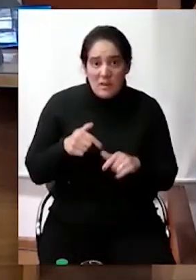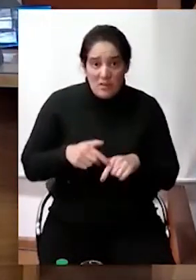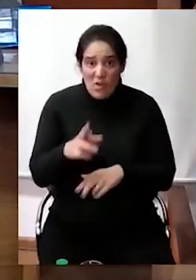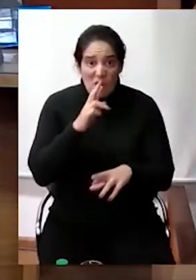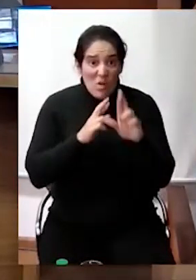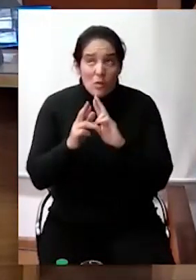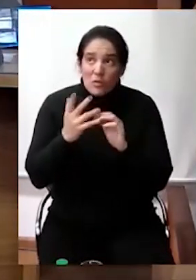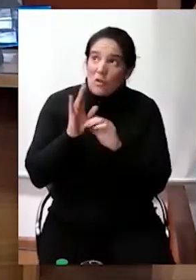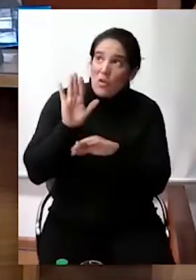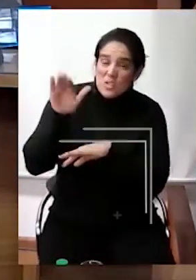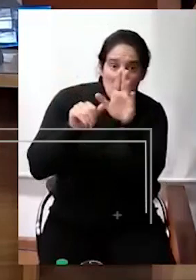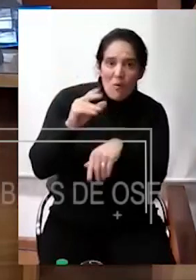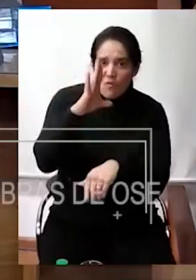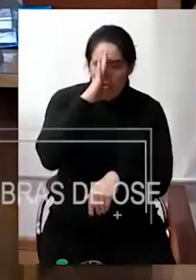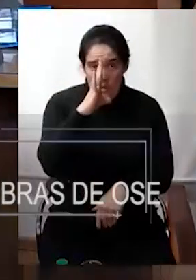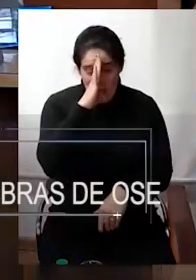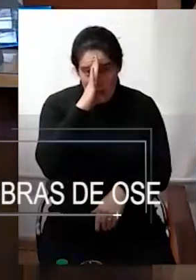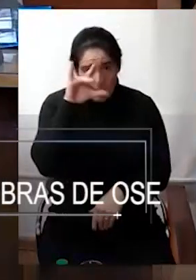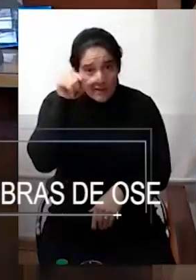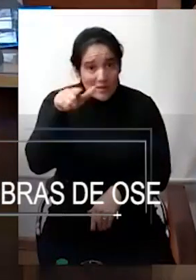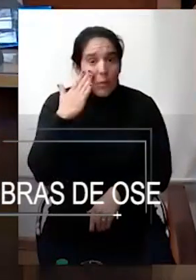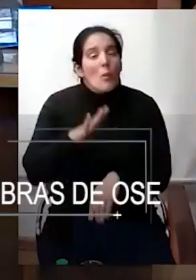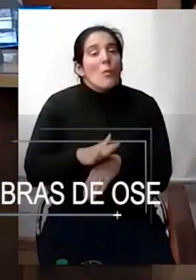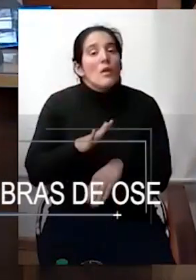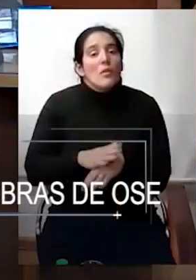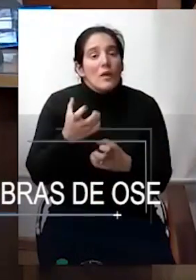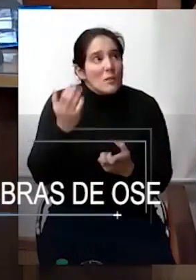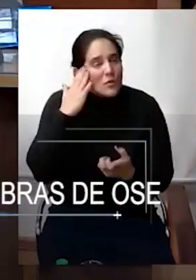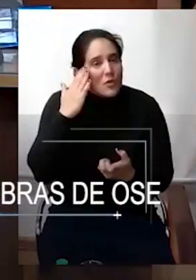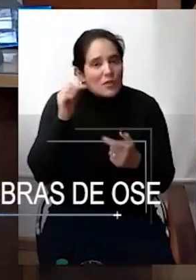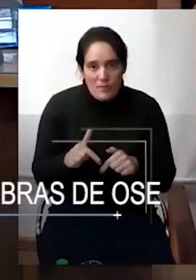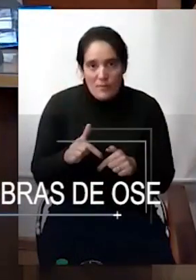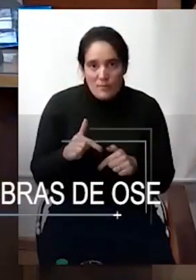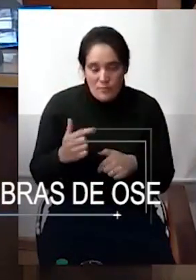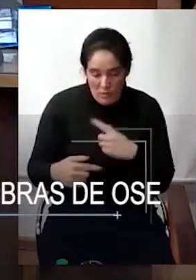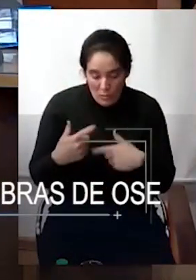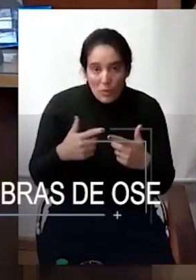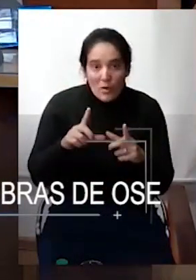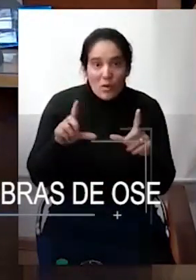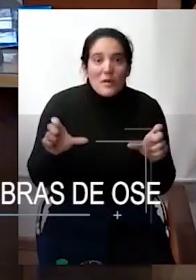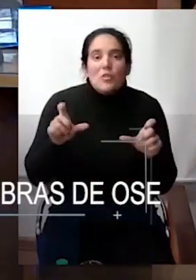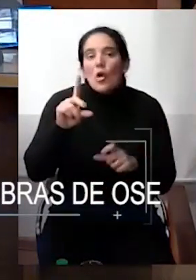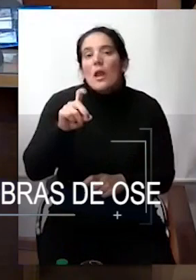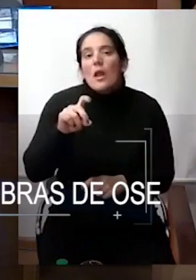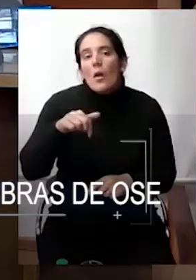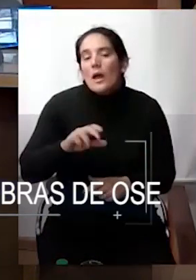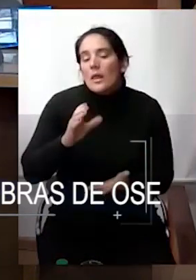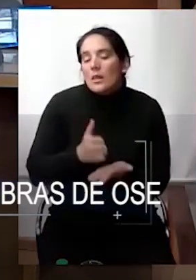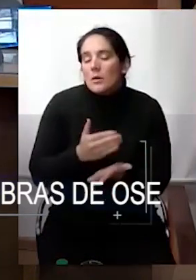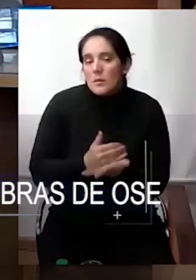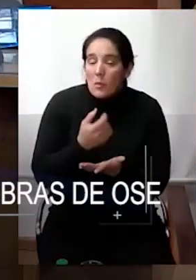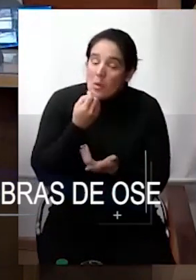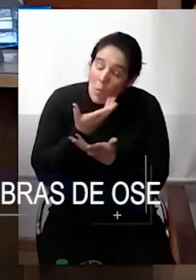al llamado sala que era en febrero para poder conocer las acciones realizadas y y la gestión de los recursos hídricos Pero bueno